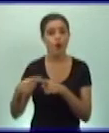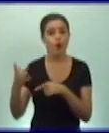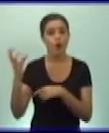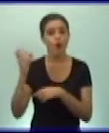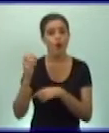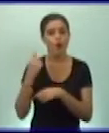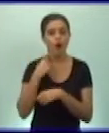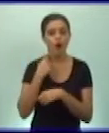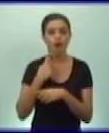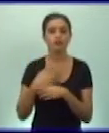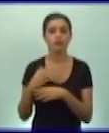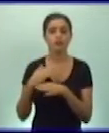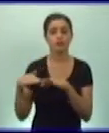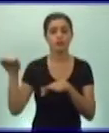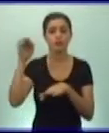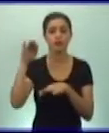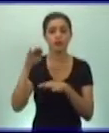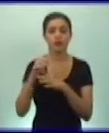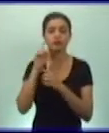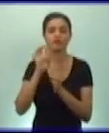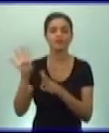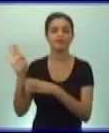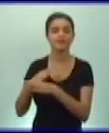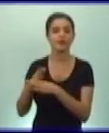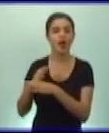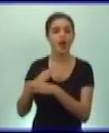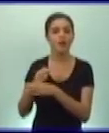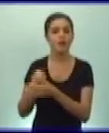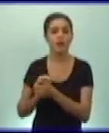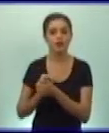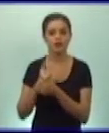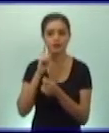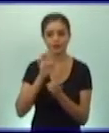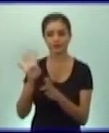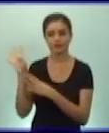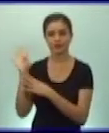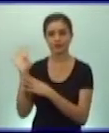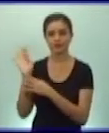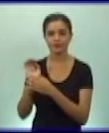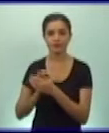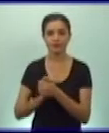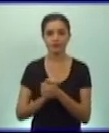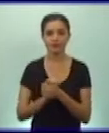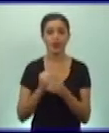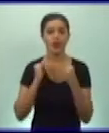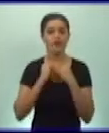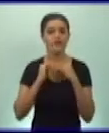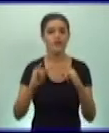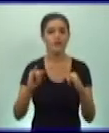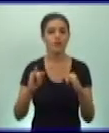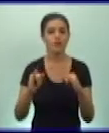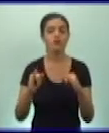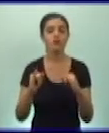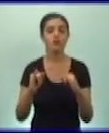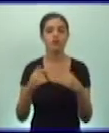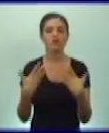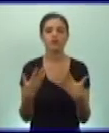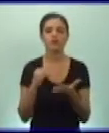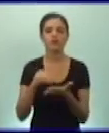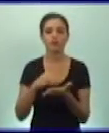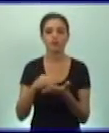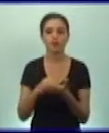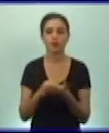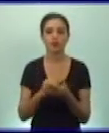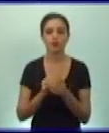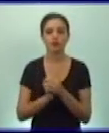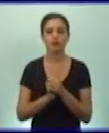vida de 79,1 años. Estos son datos de la información publicada en la Oficina Nacional de